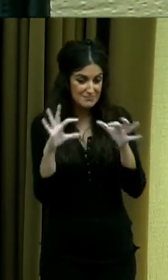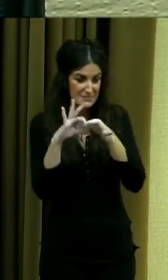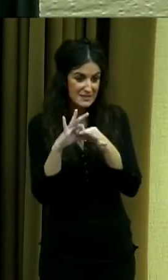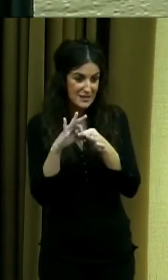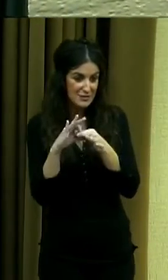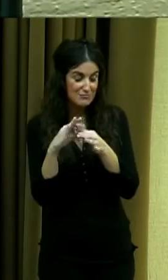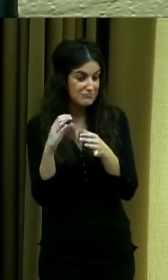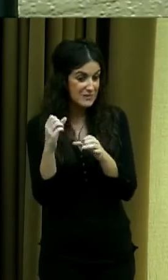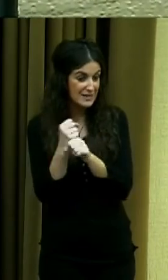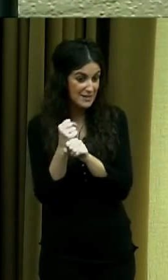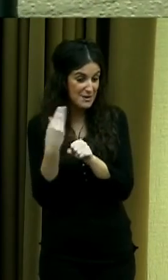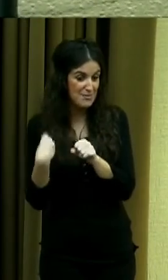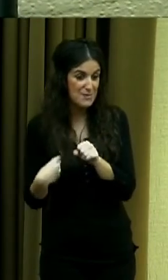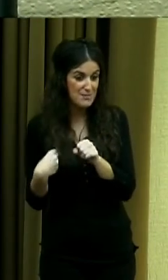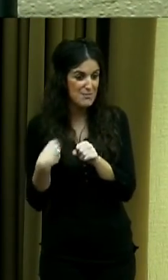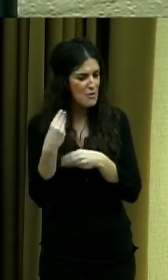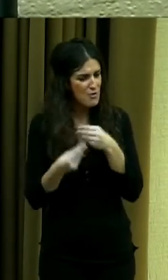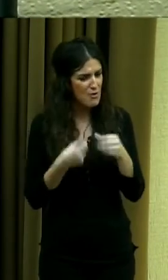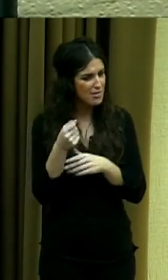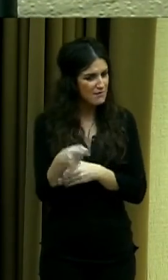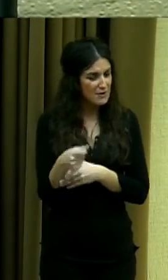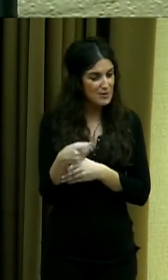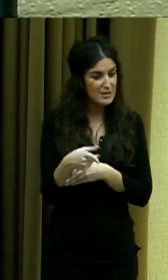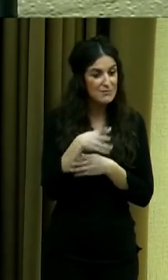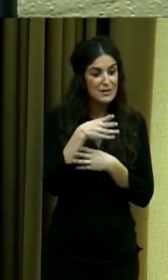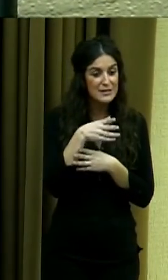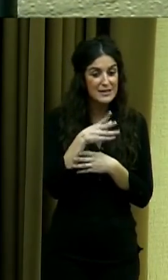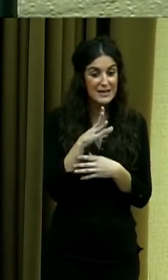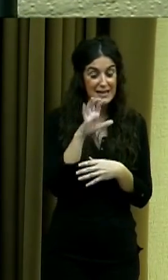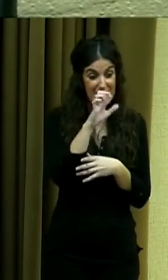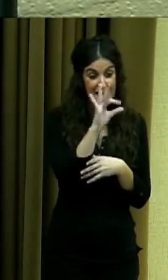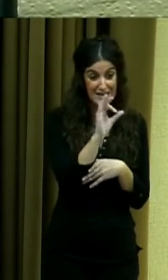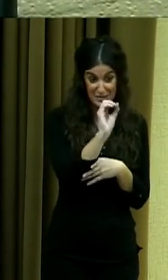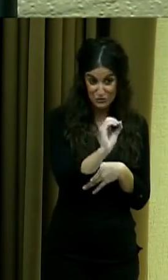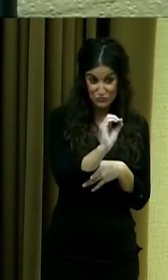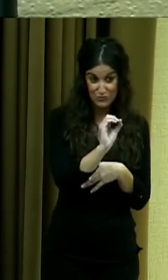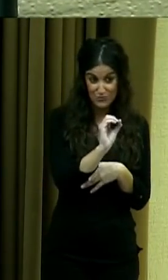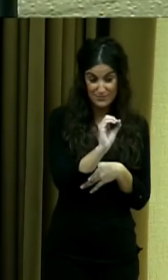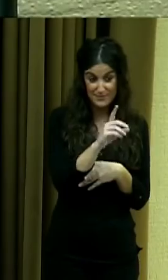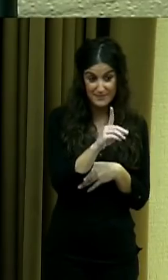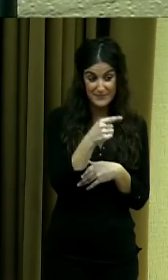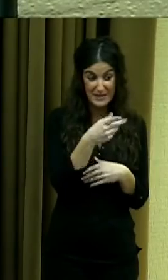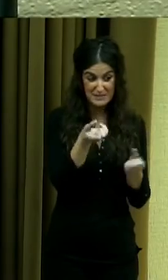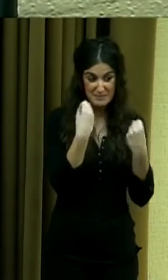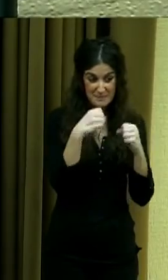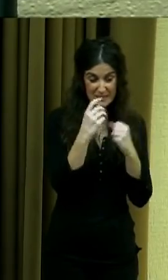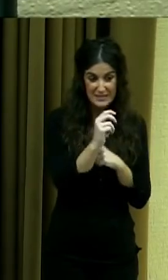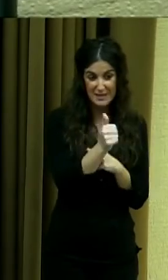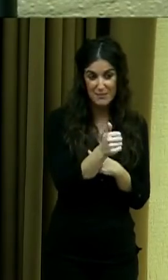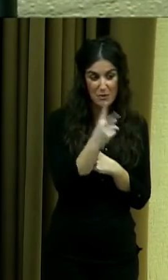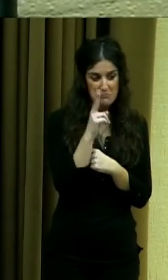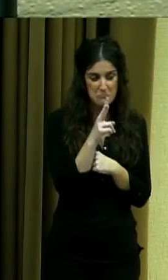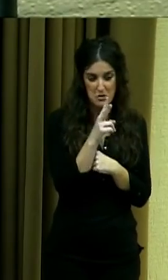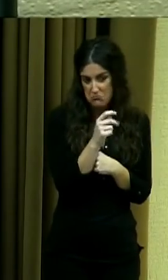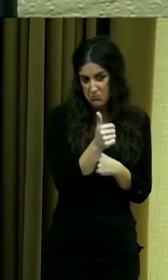de actuaciones y lo hacen con mucha frecuencia. Desde la educación secundaria hay poca práctica, no lo veo tanto,